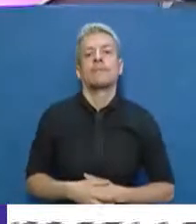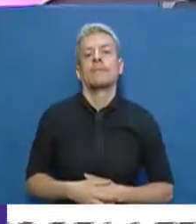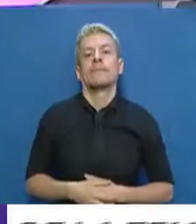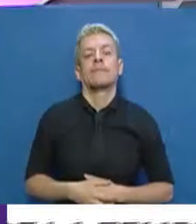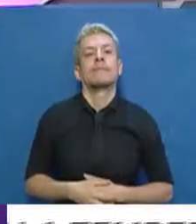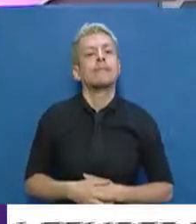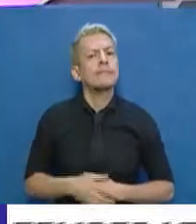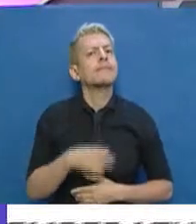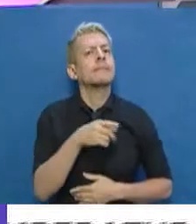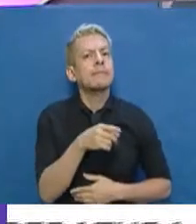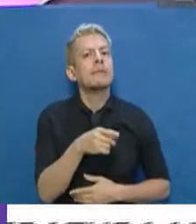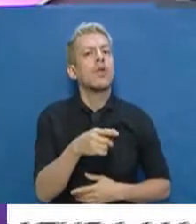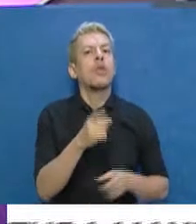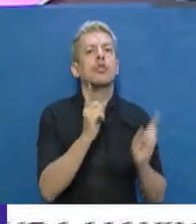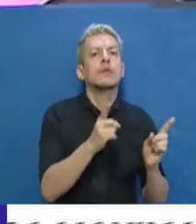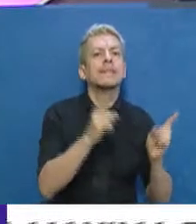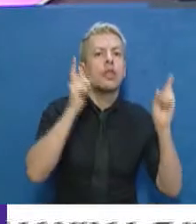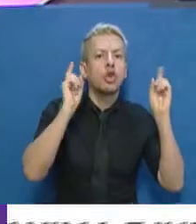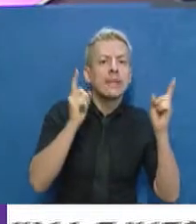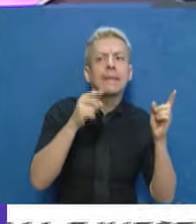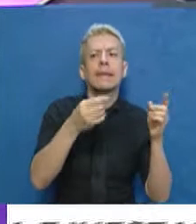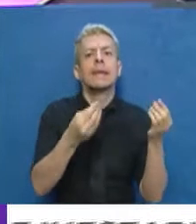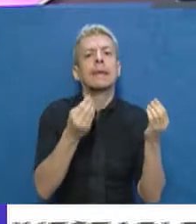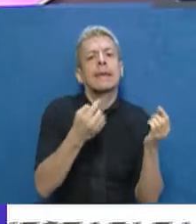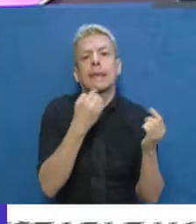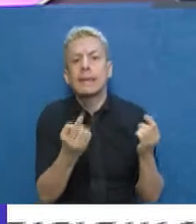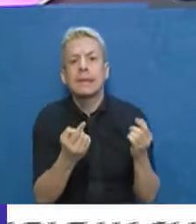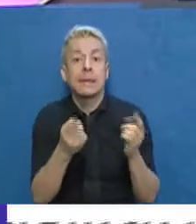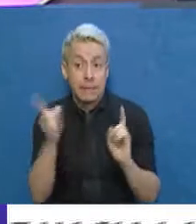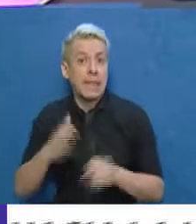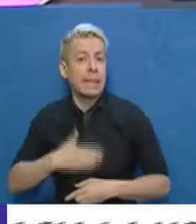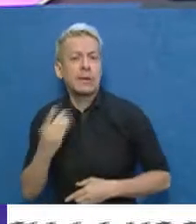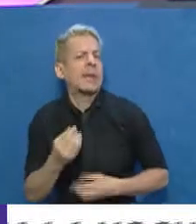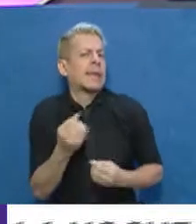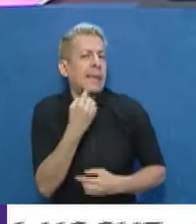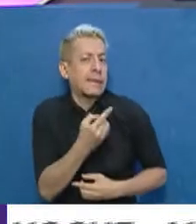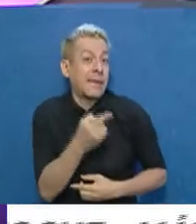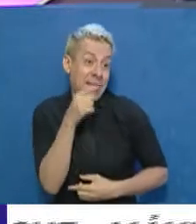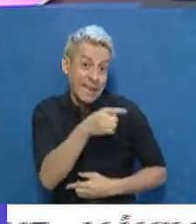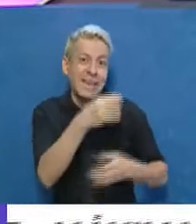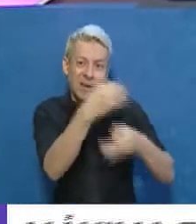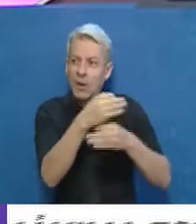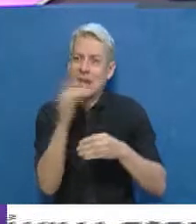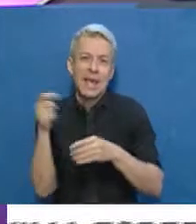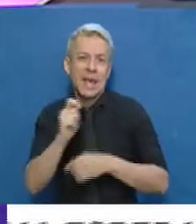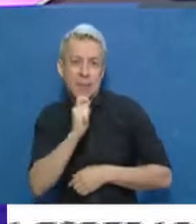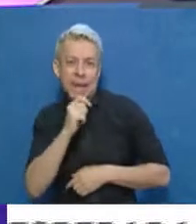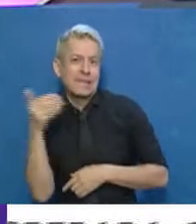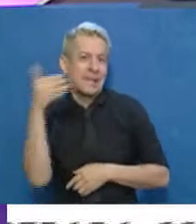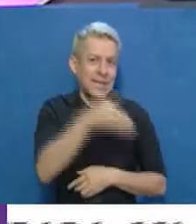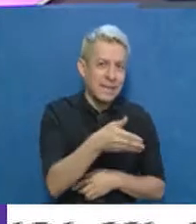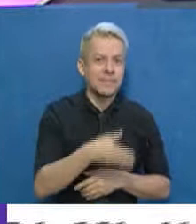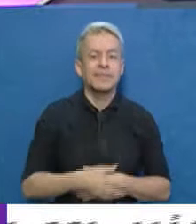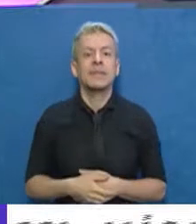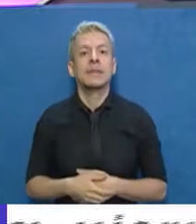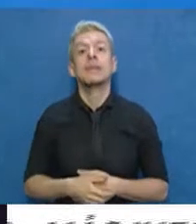Bueno, ¿y qué dijeron los docentes y también los directivos de este establecimiento en particular, donde fue la prensa, no? Así es, Dani, algo